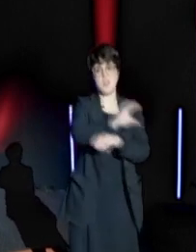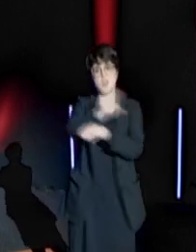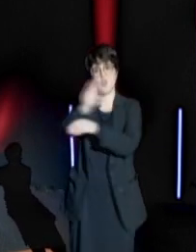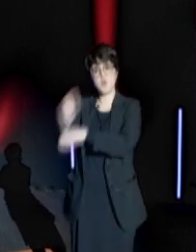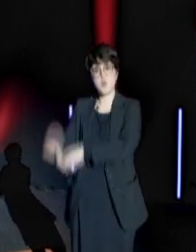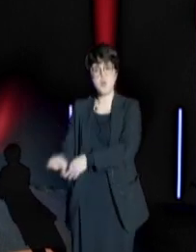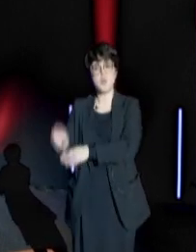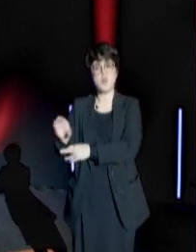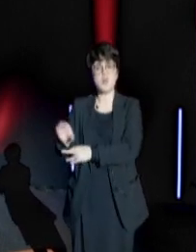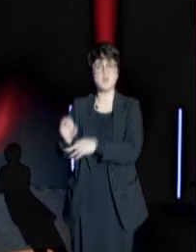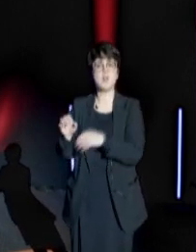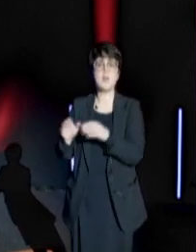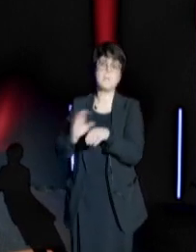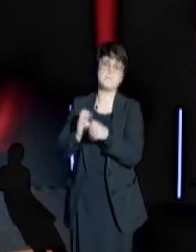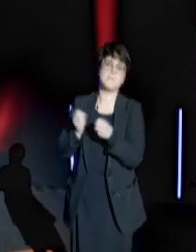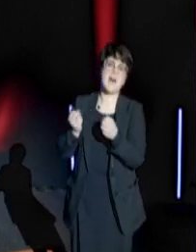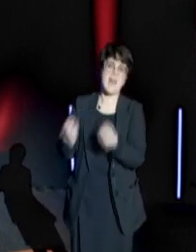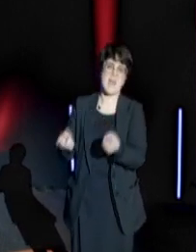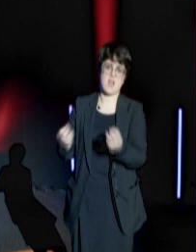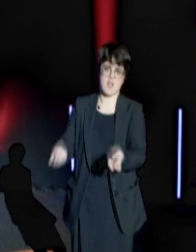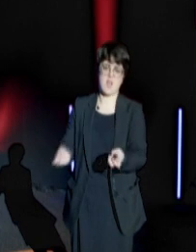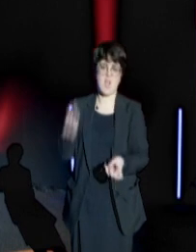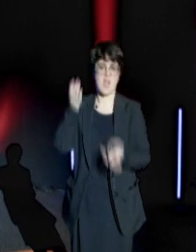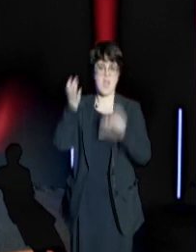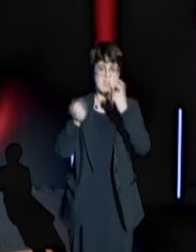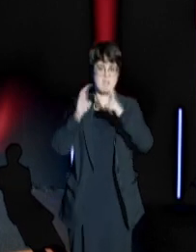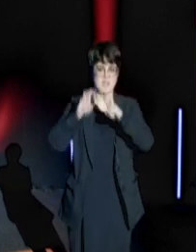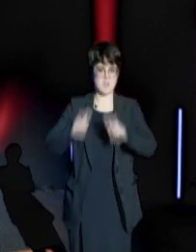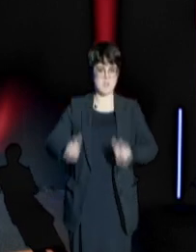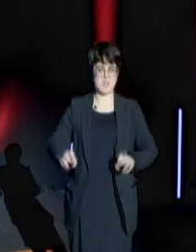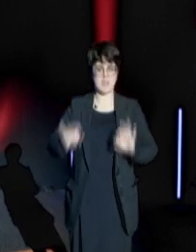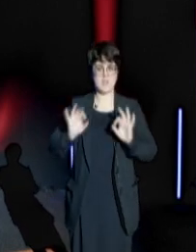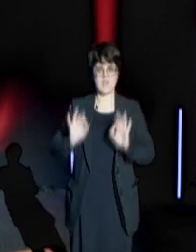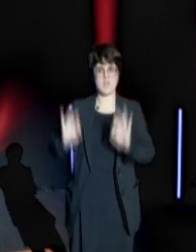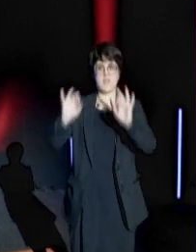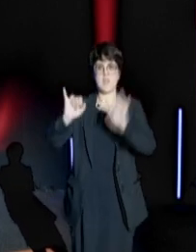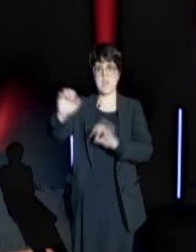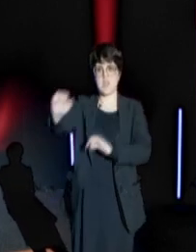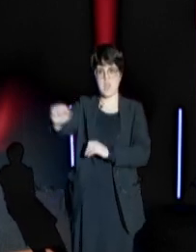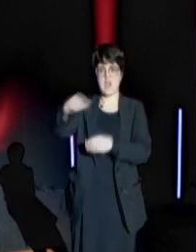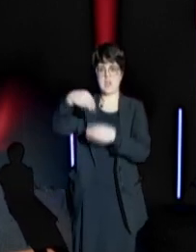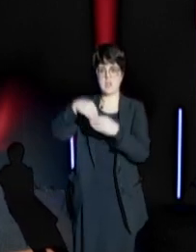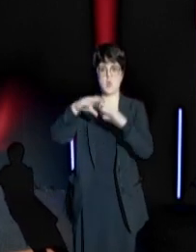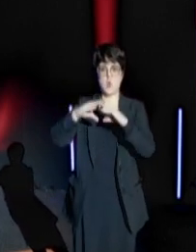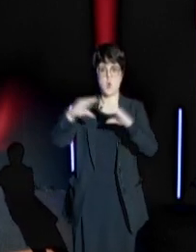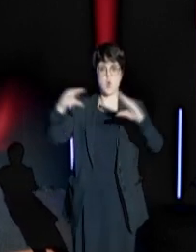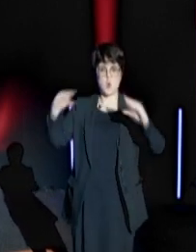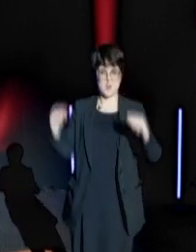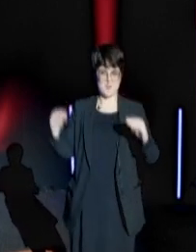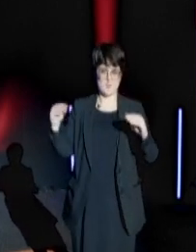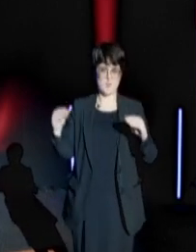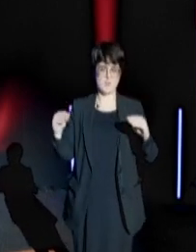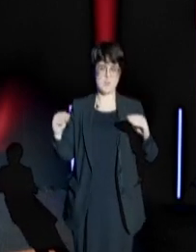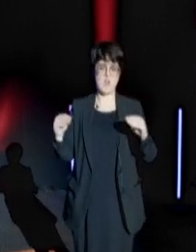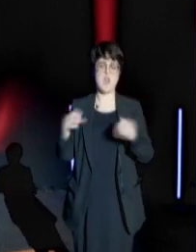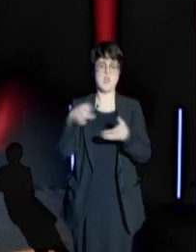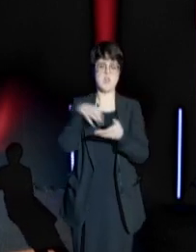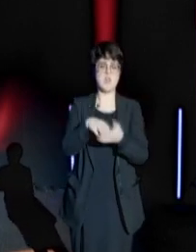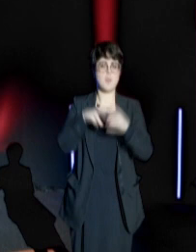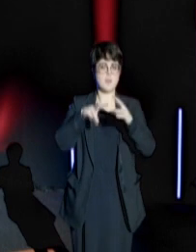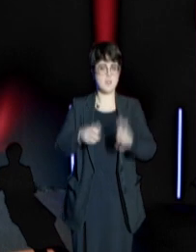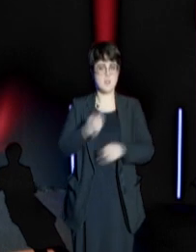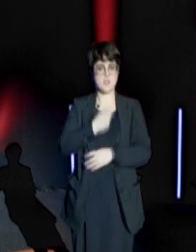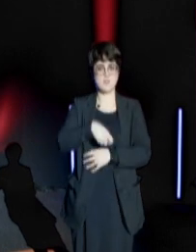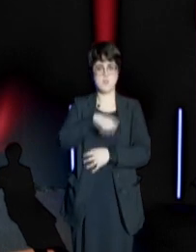eh financiar actividades de investigación e Inteligencia artificial en diversidades en centros de investigación españolas